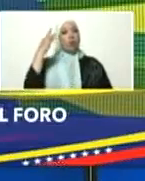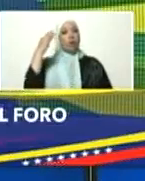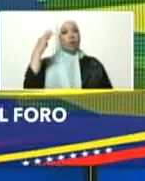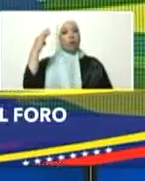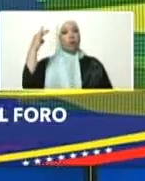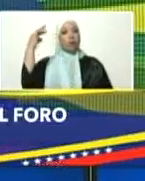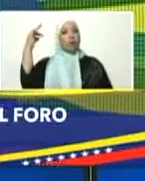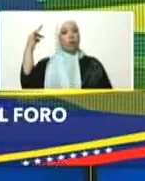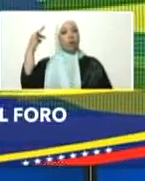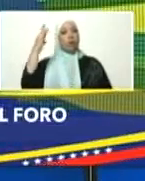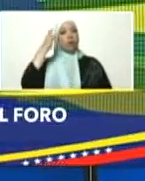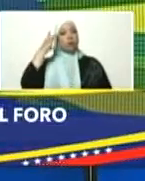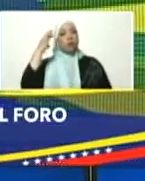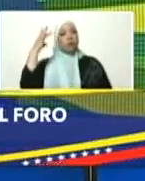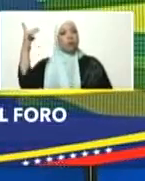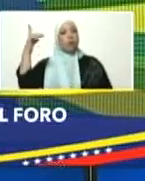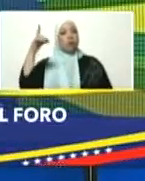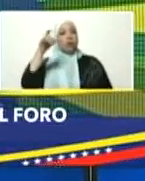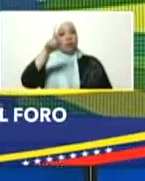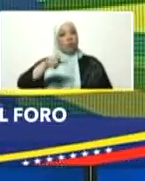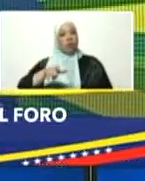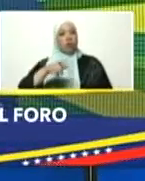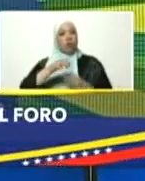Fue un sueño de un guerrero.